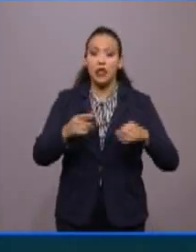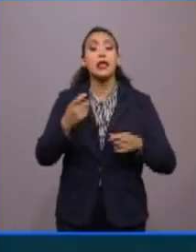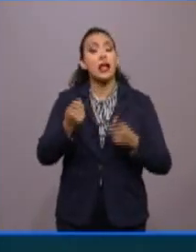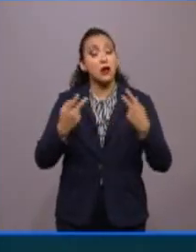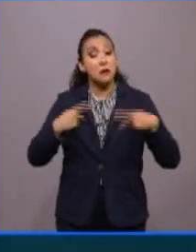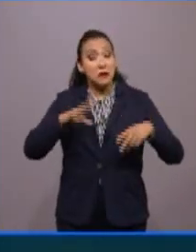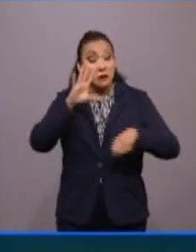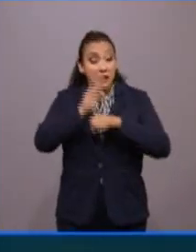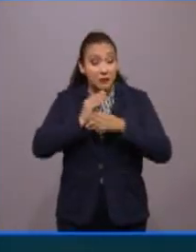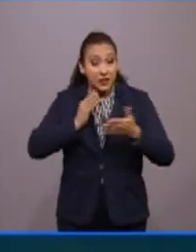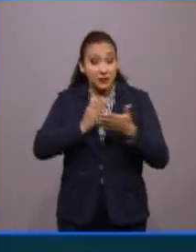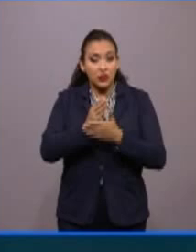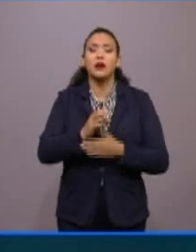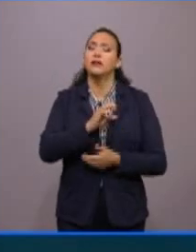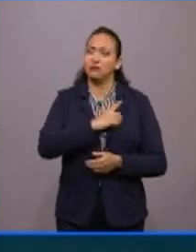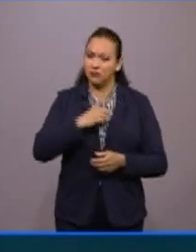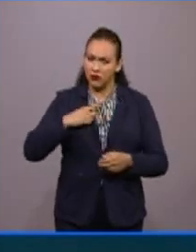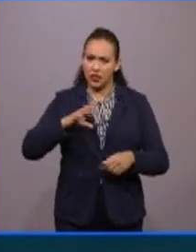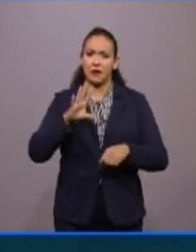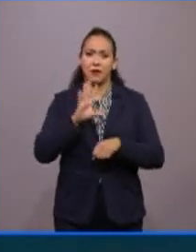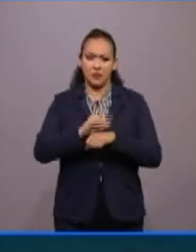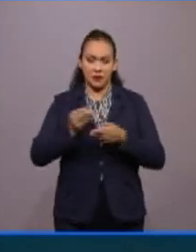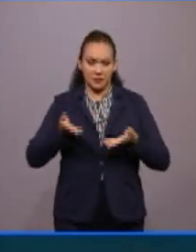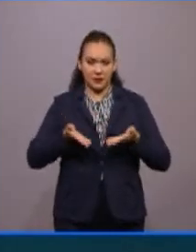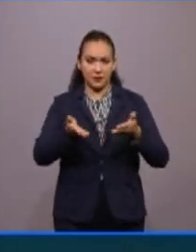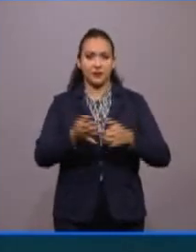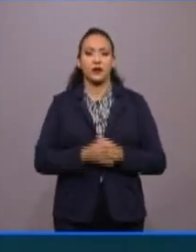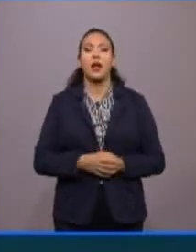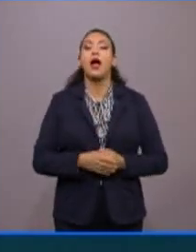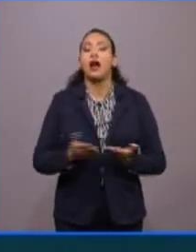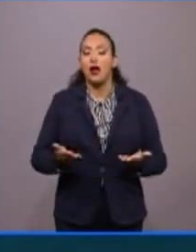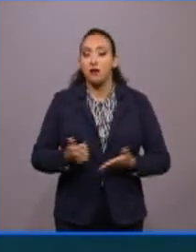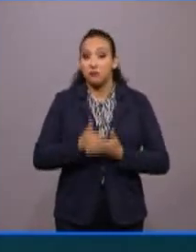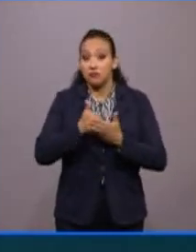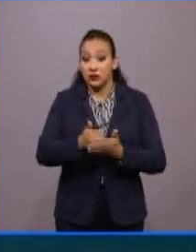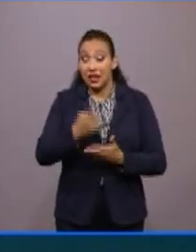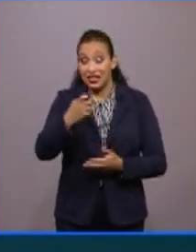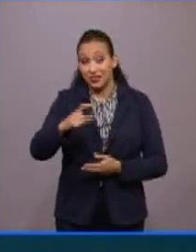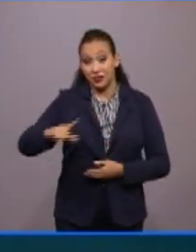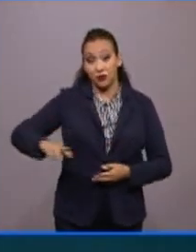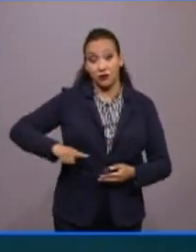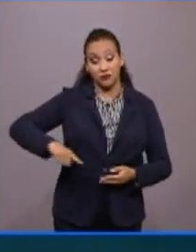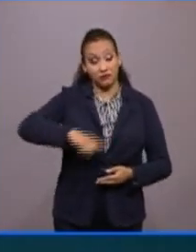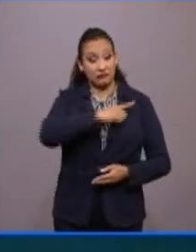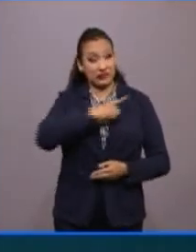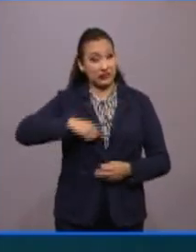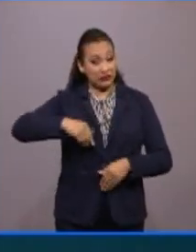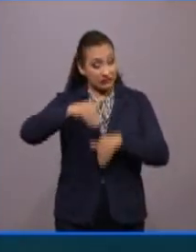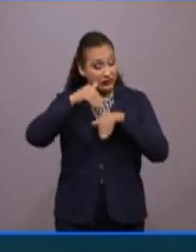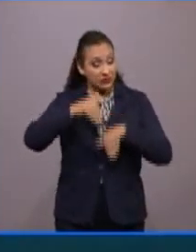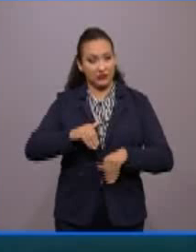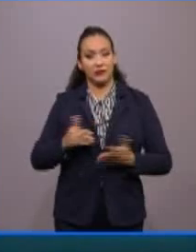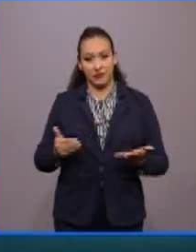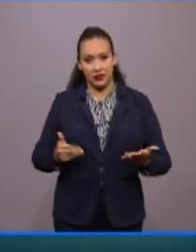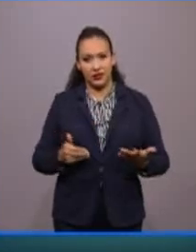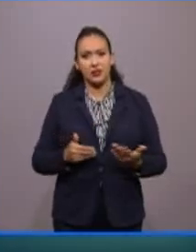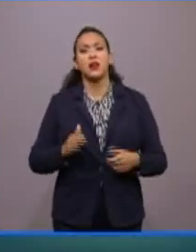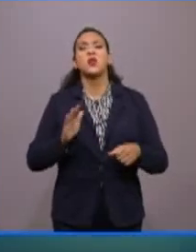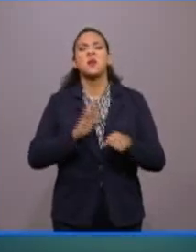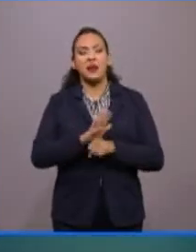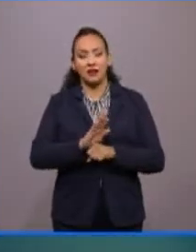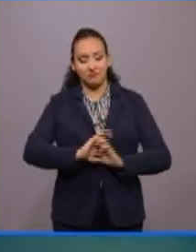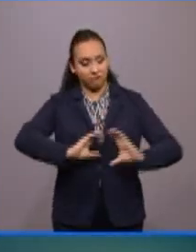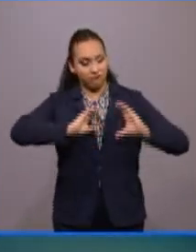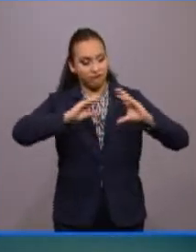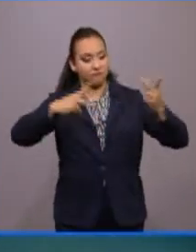asilo o refugio. Proteger la vida, concluyó, es una obligación de todos los estados, así como también es asegurar el